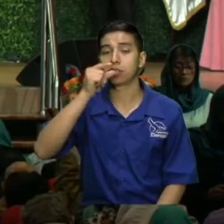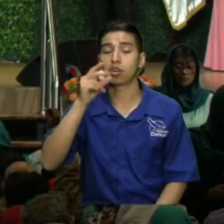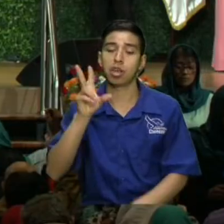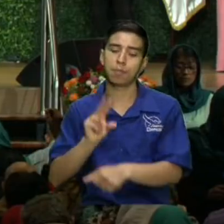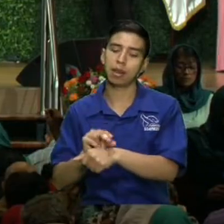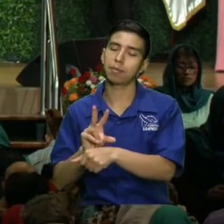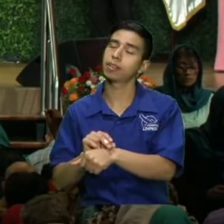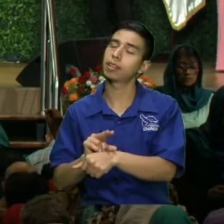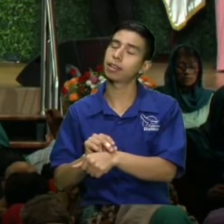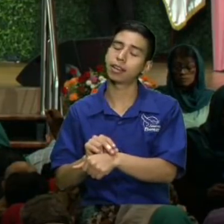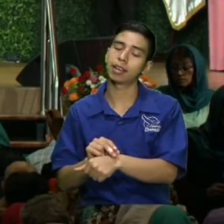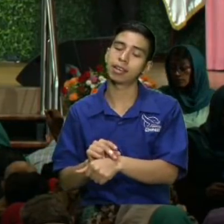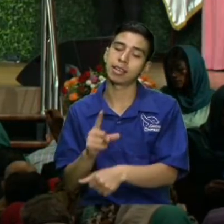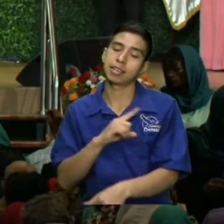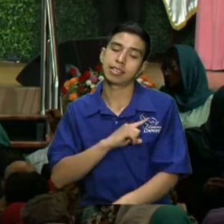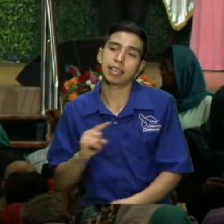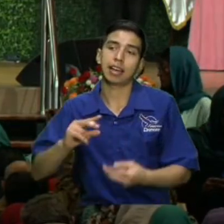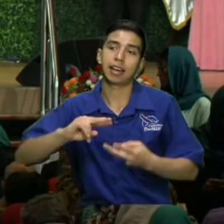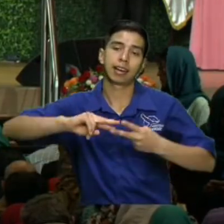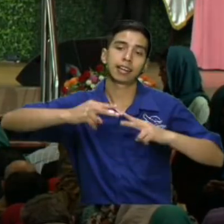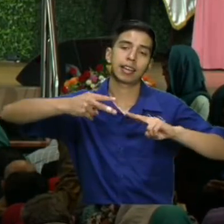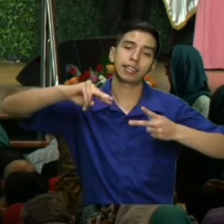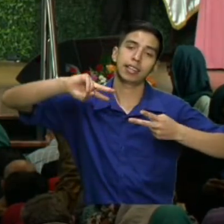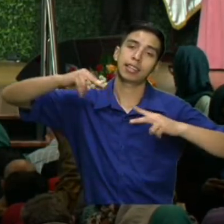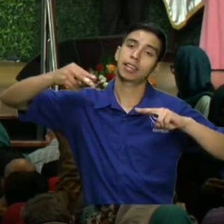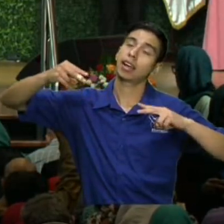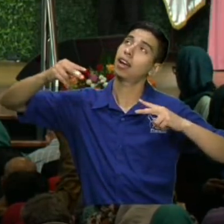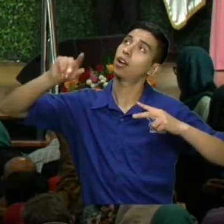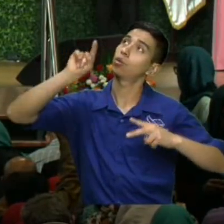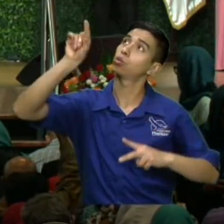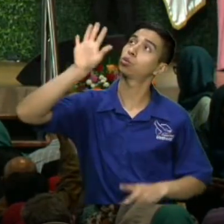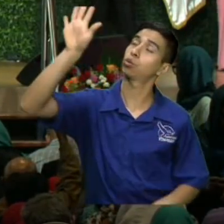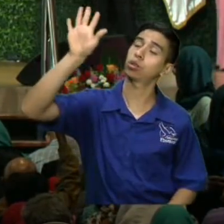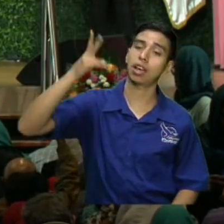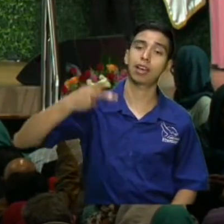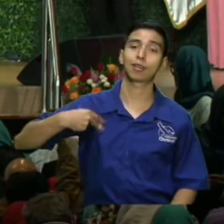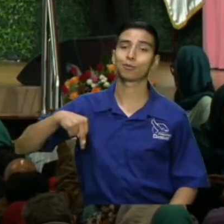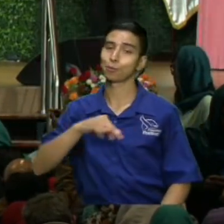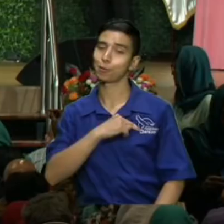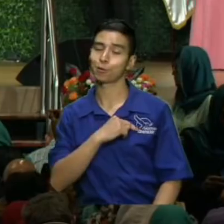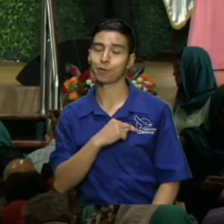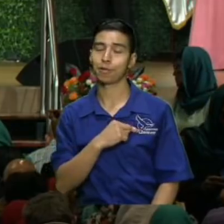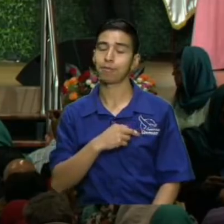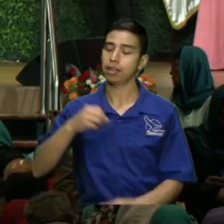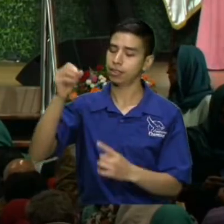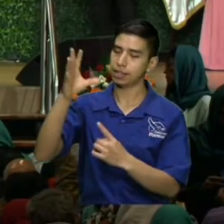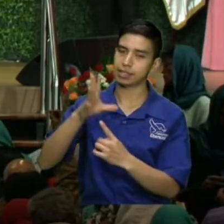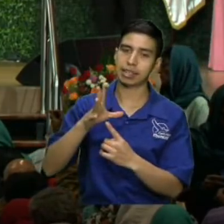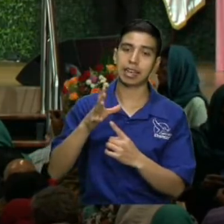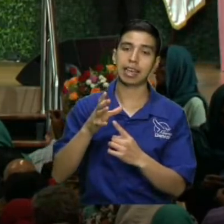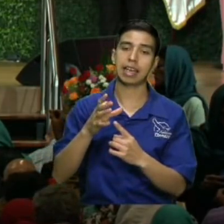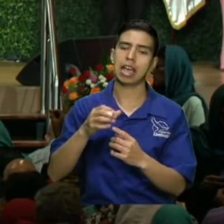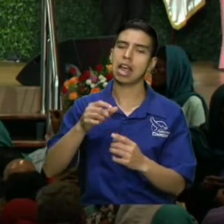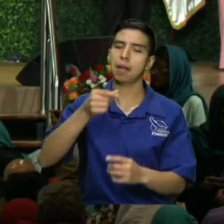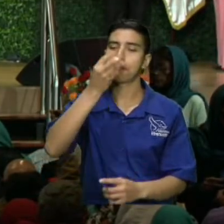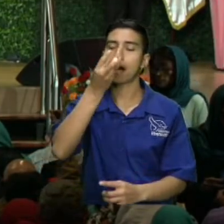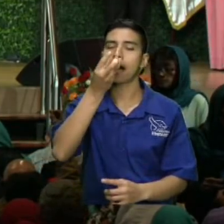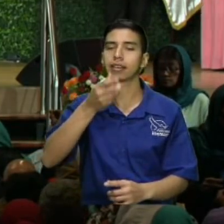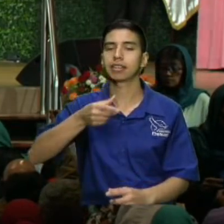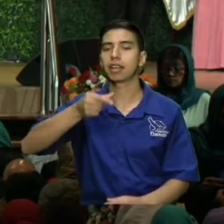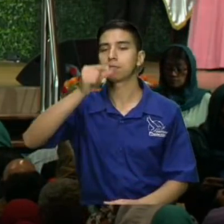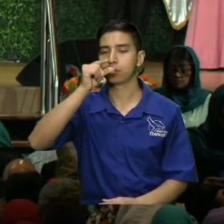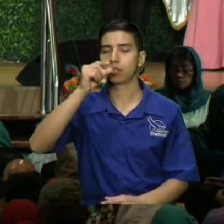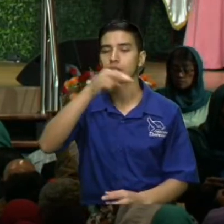hagan genética tuya en nuestras entrañas. Bendice el pan, bendice el vino, en el nombre de